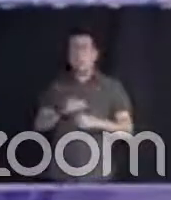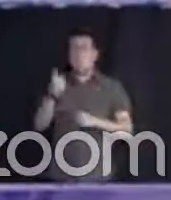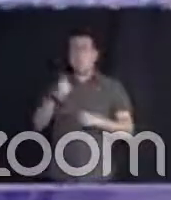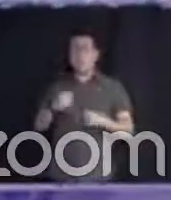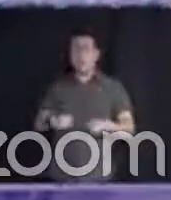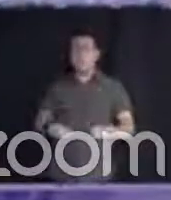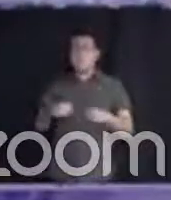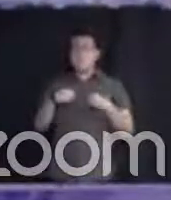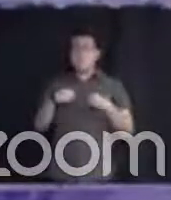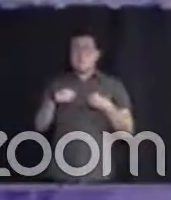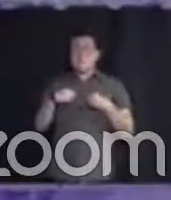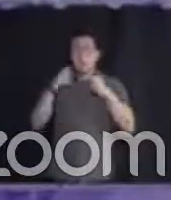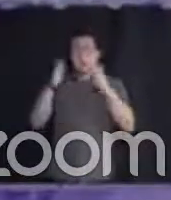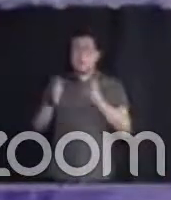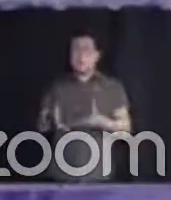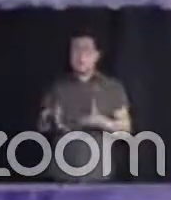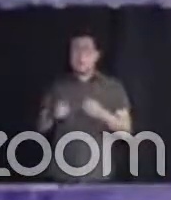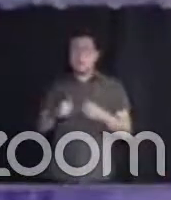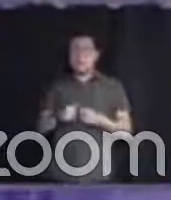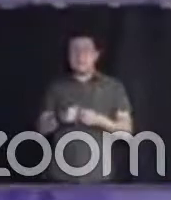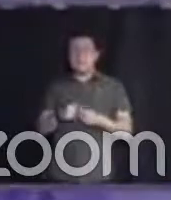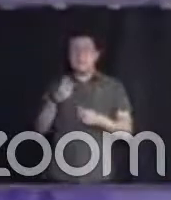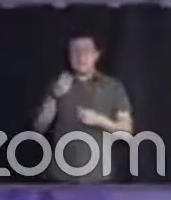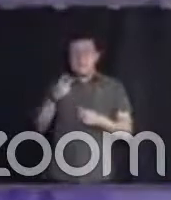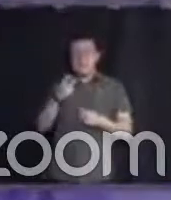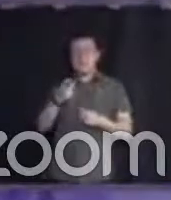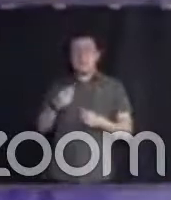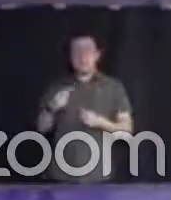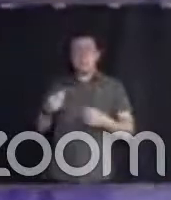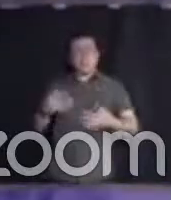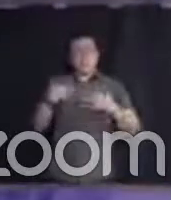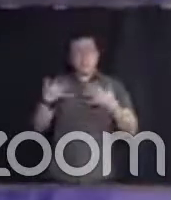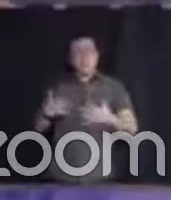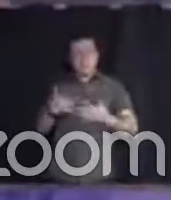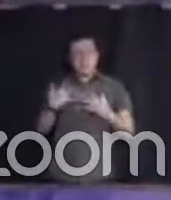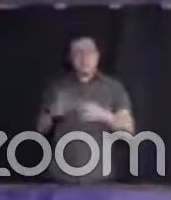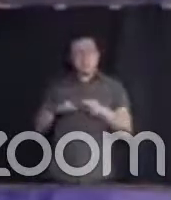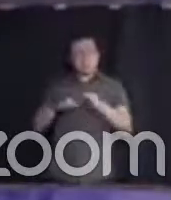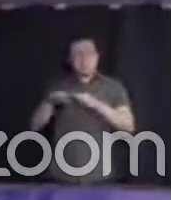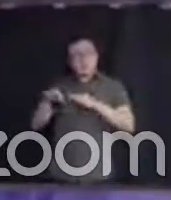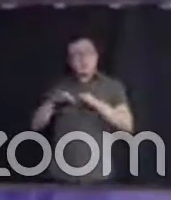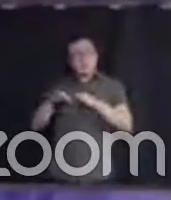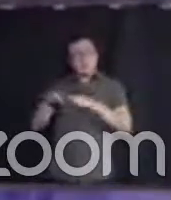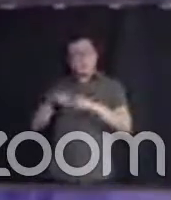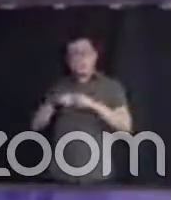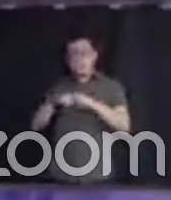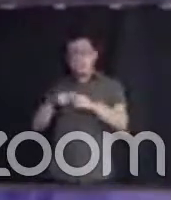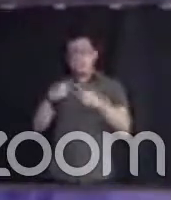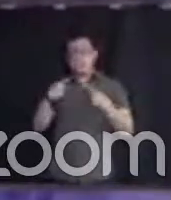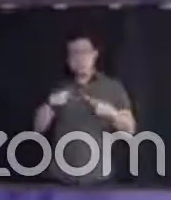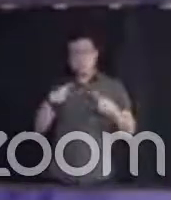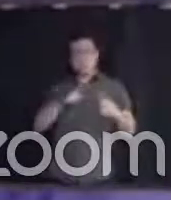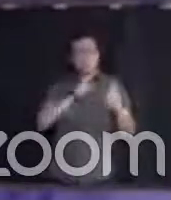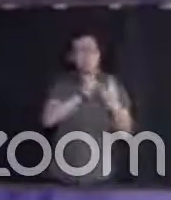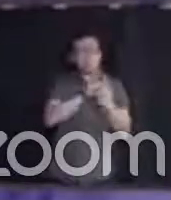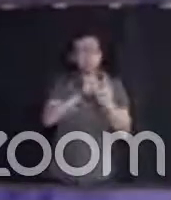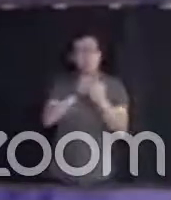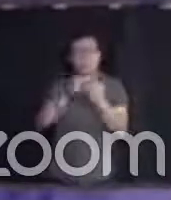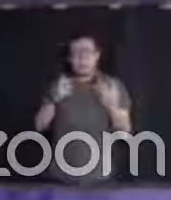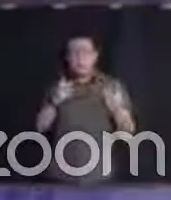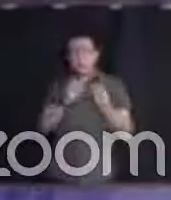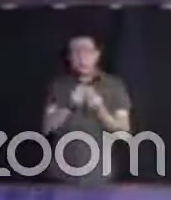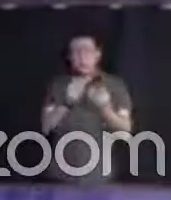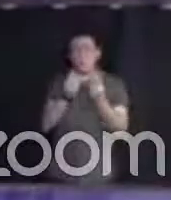vida. Para nosotros todavía nos nutre andar trabajando con la gente, ayudar. El ver que la gente se gana